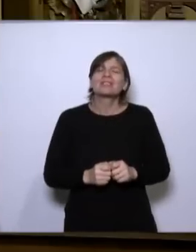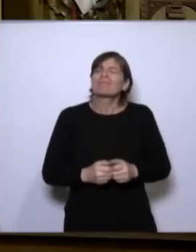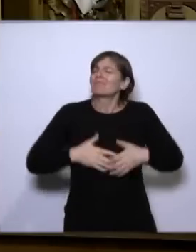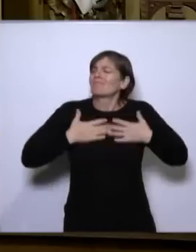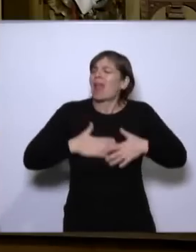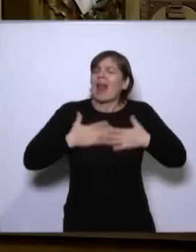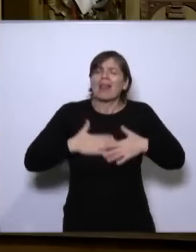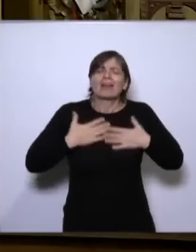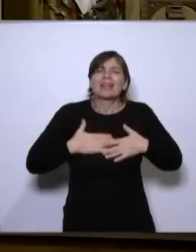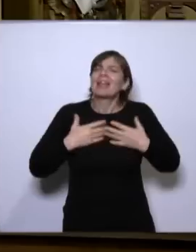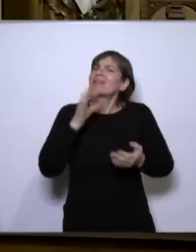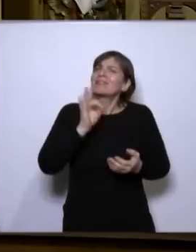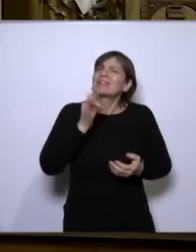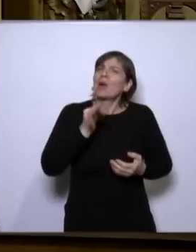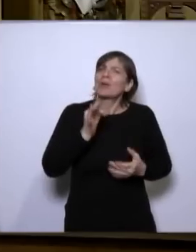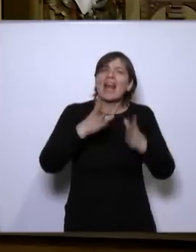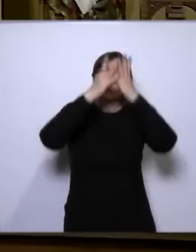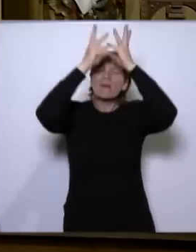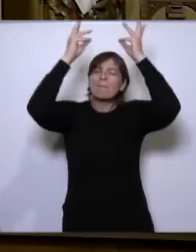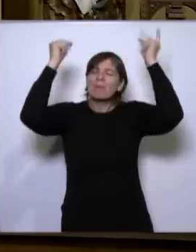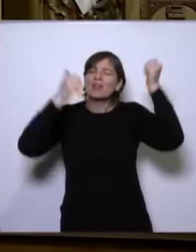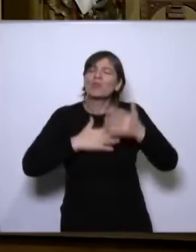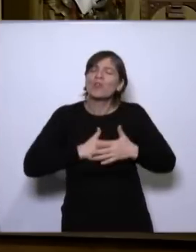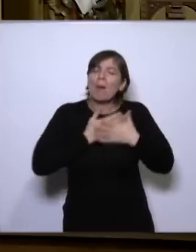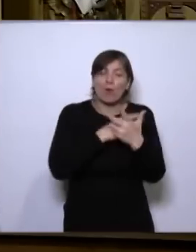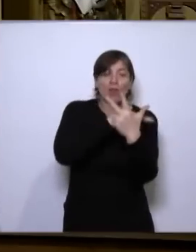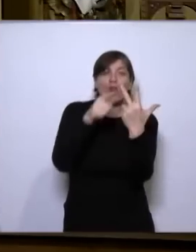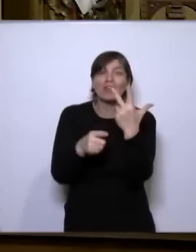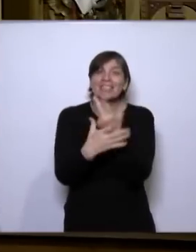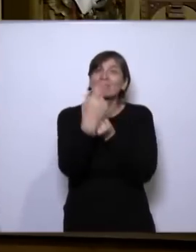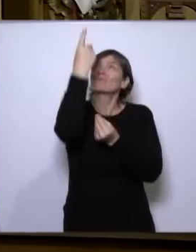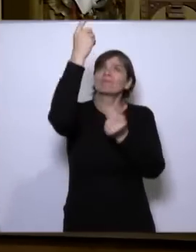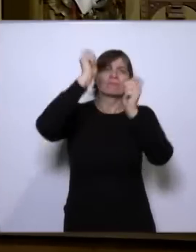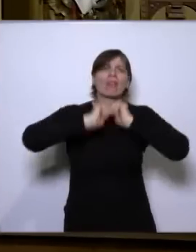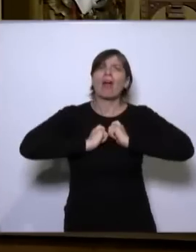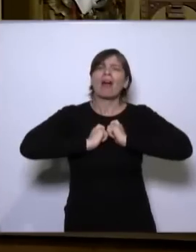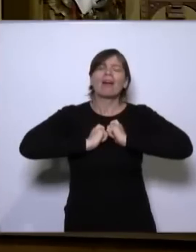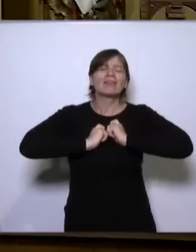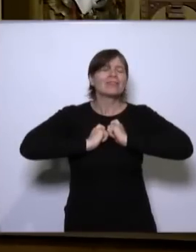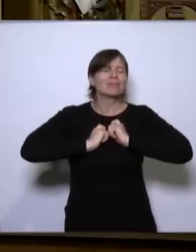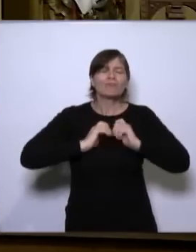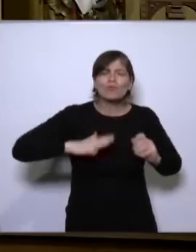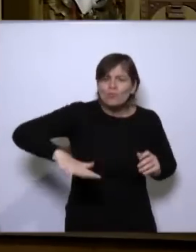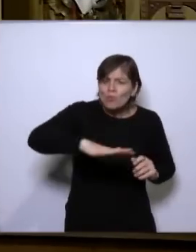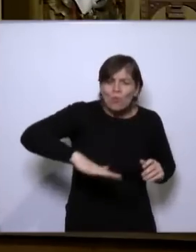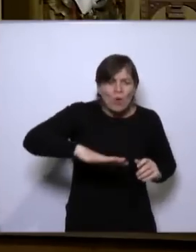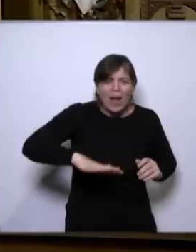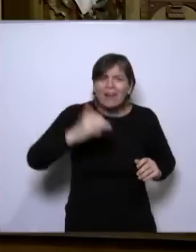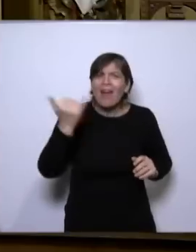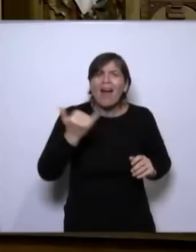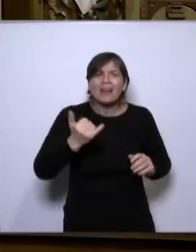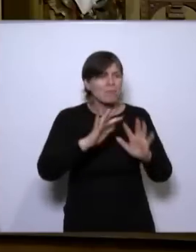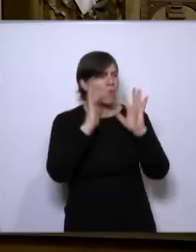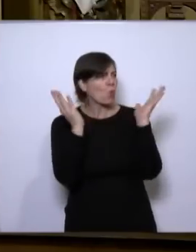Qué alegría nos da saber que el Espíritu de amor trinitario, entre tantos lugares que